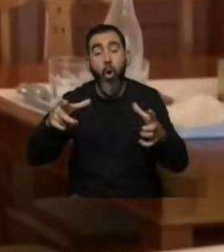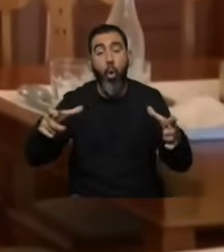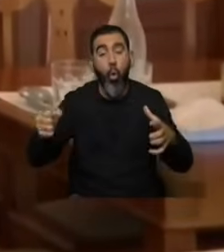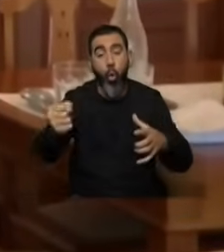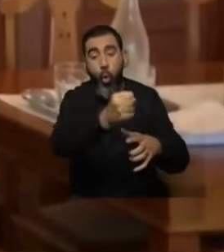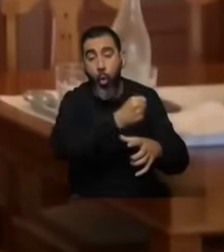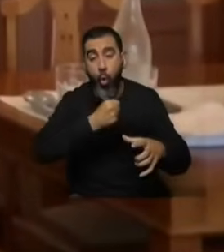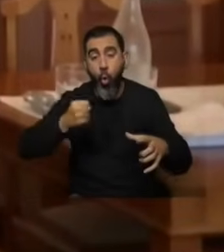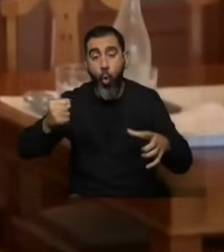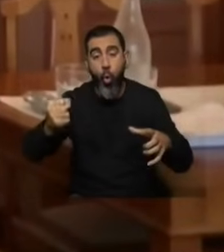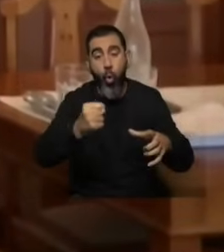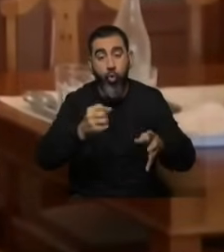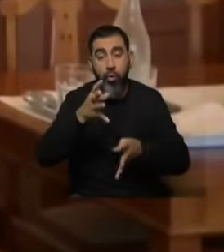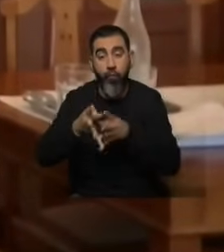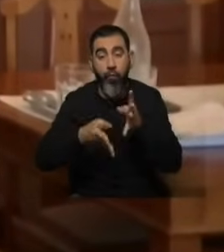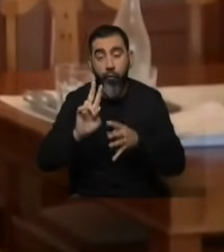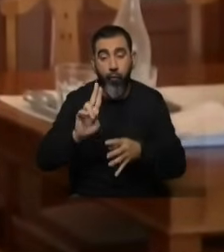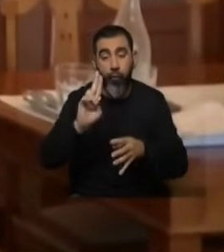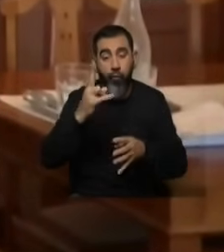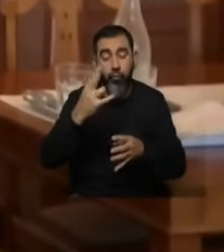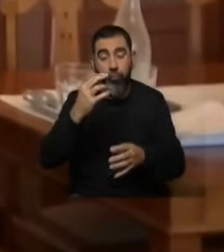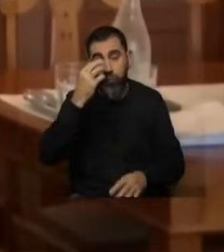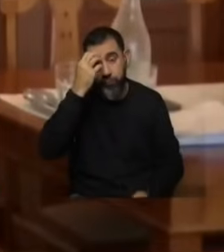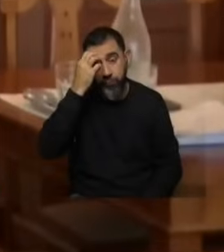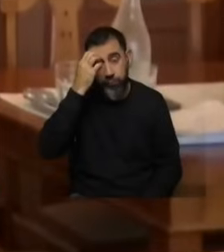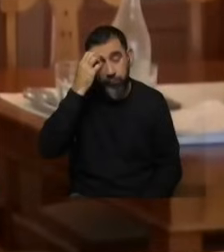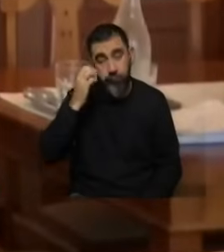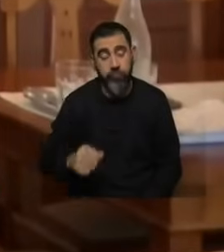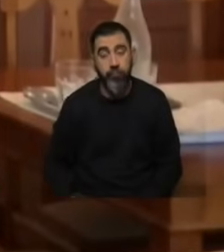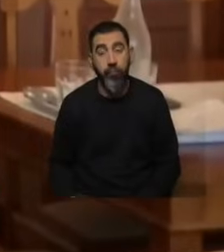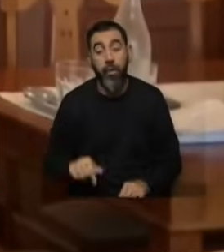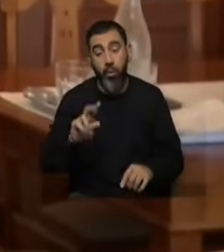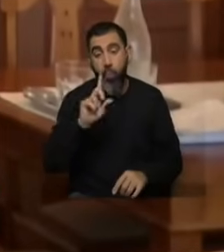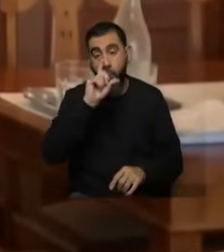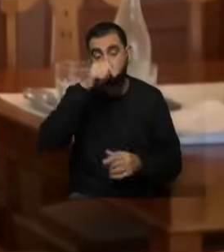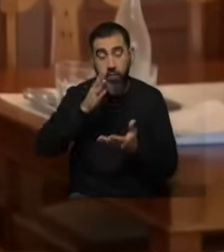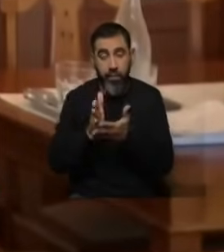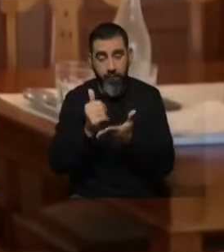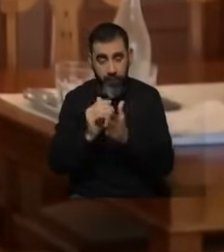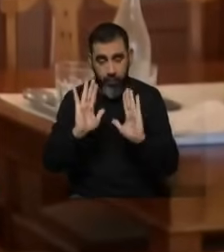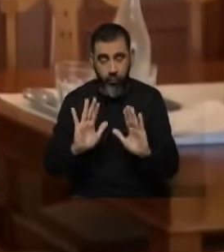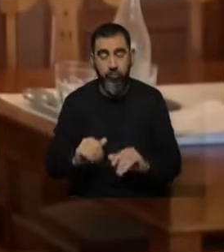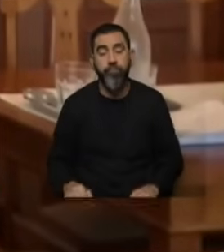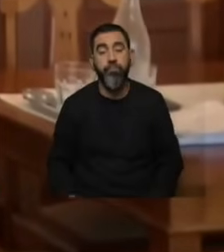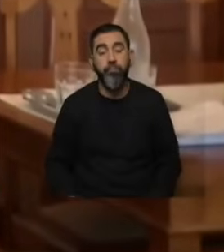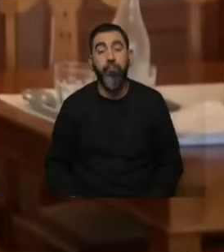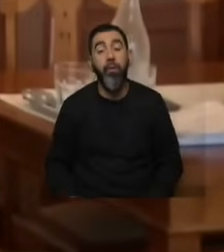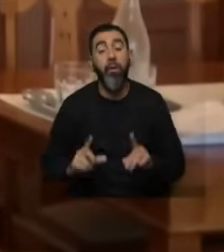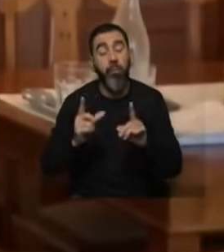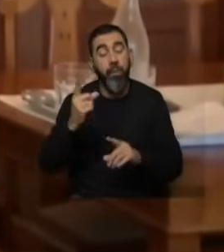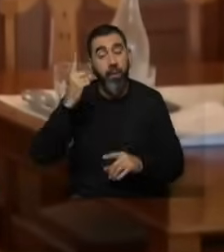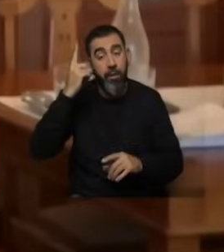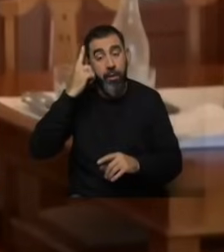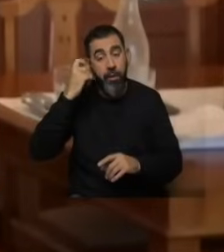funcionan en nuestro territorio en nuestro departamento a partir de allí y una